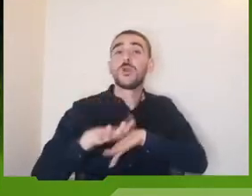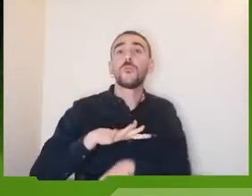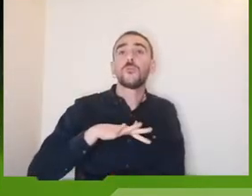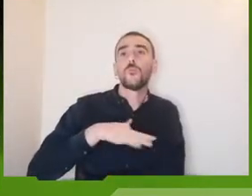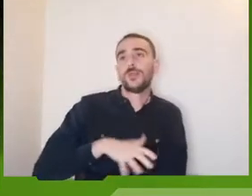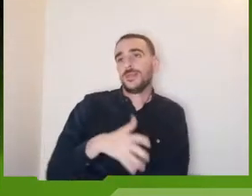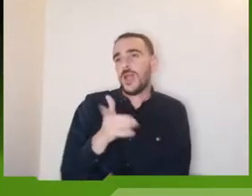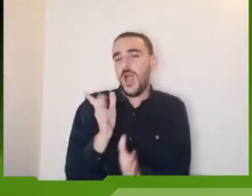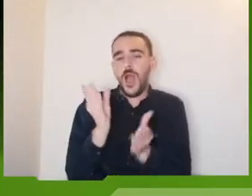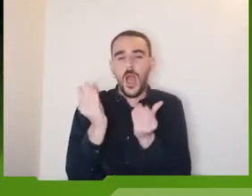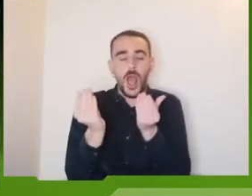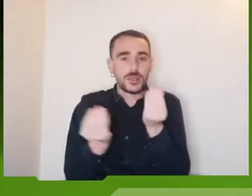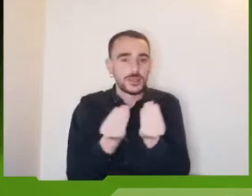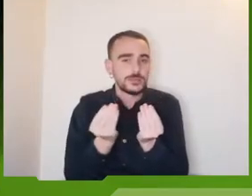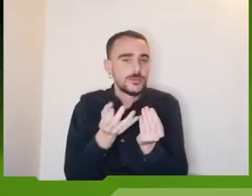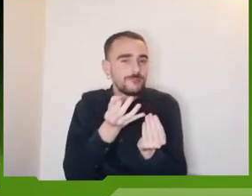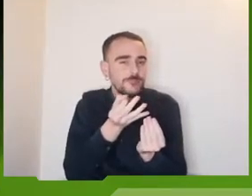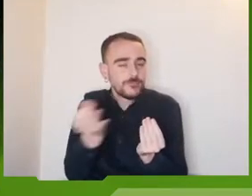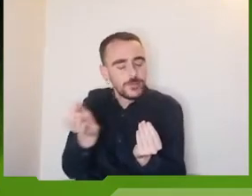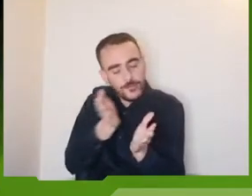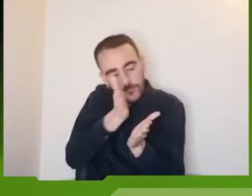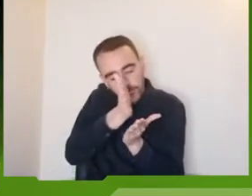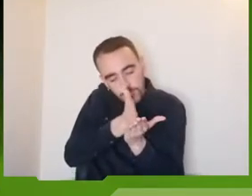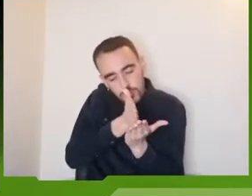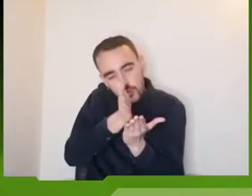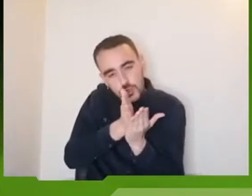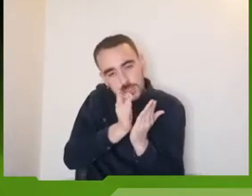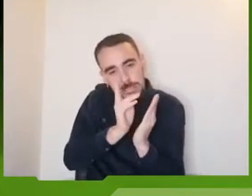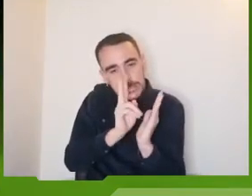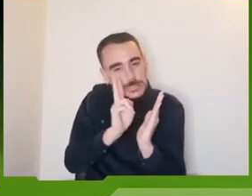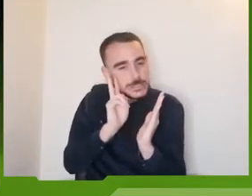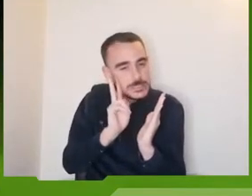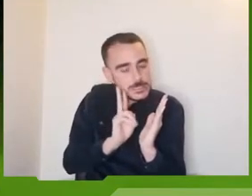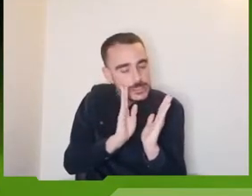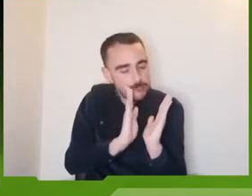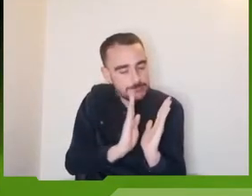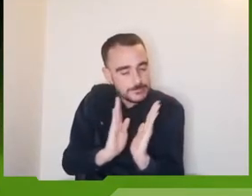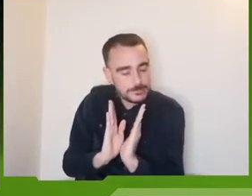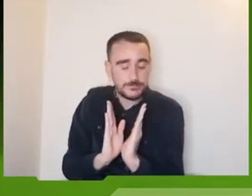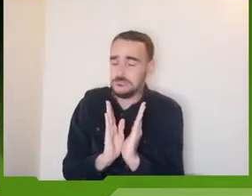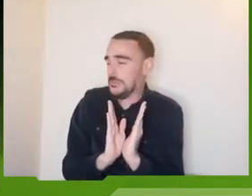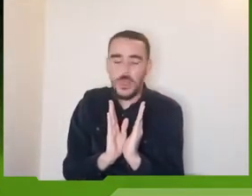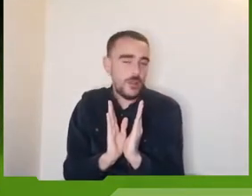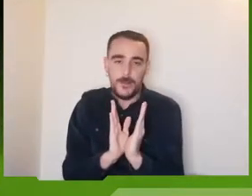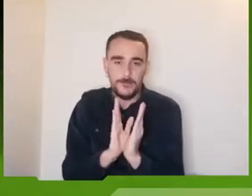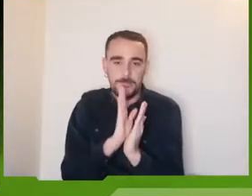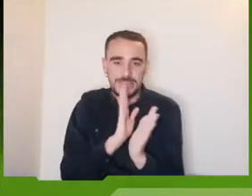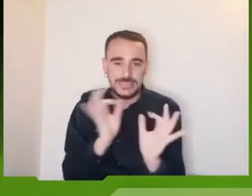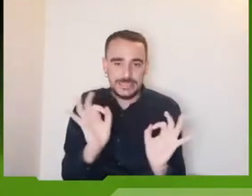paralelas y es más fácil, pero vamos, tampoco pasa nada, yo ahora hago así.